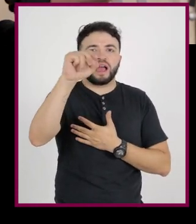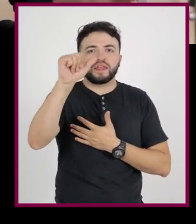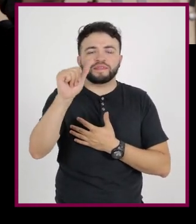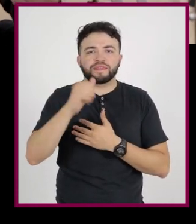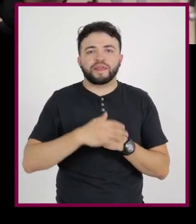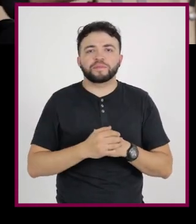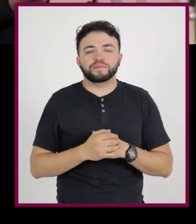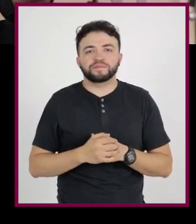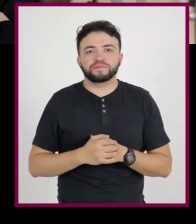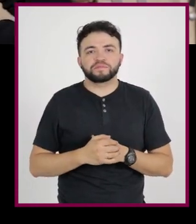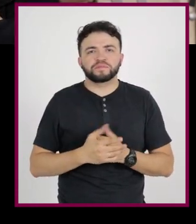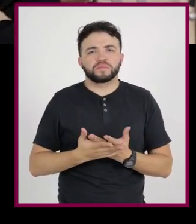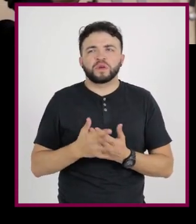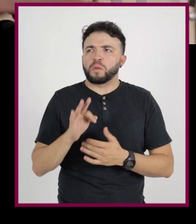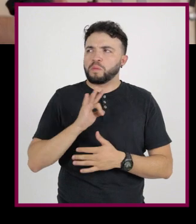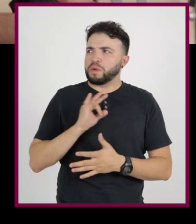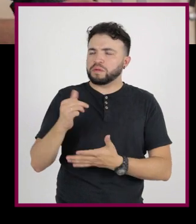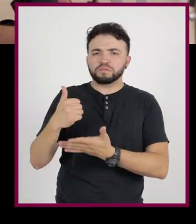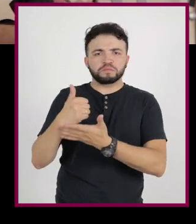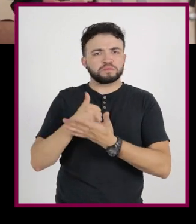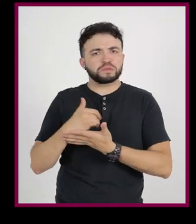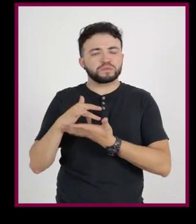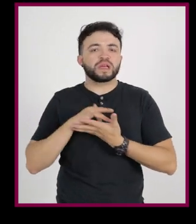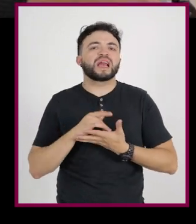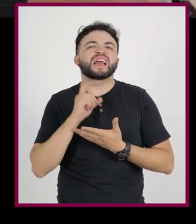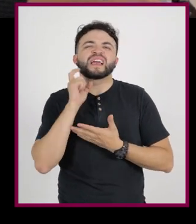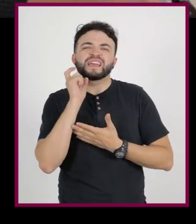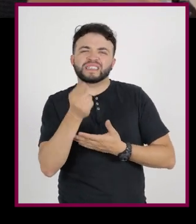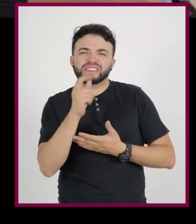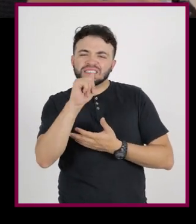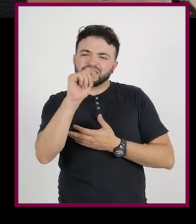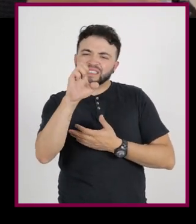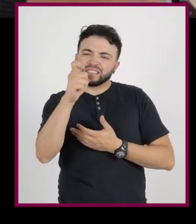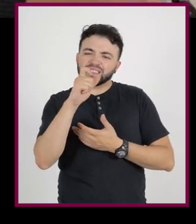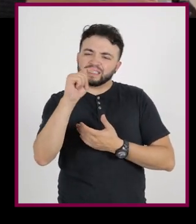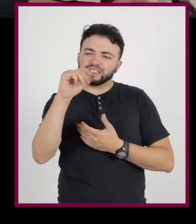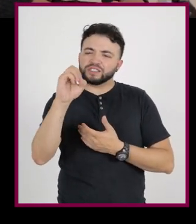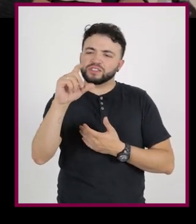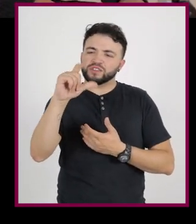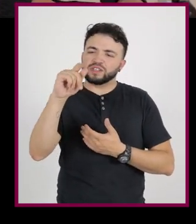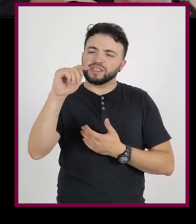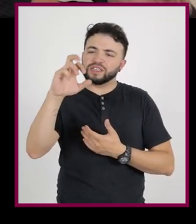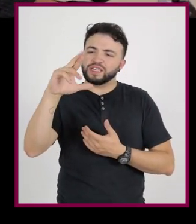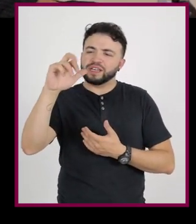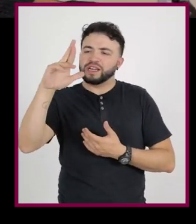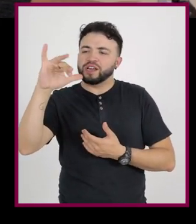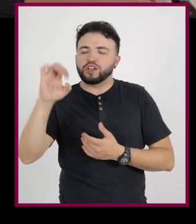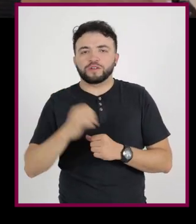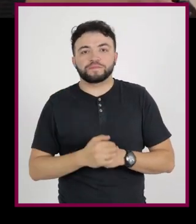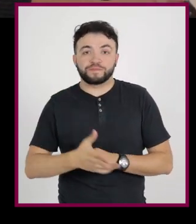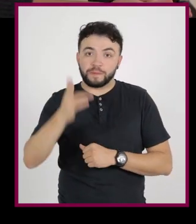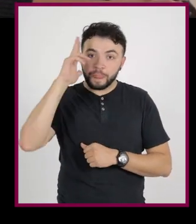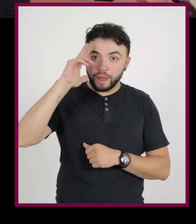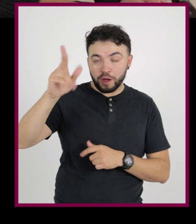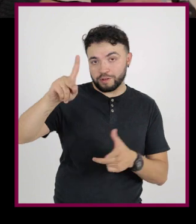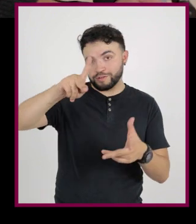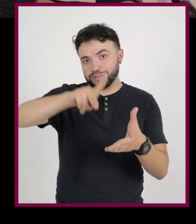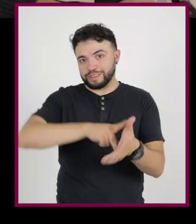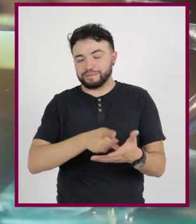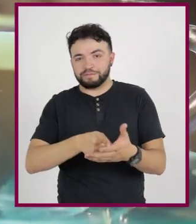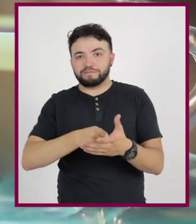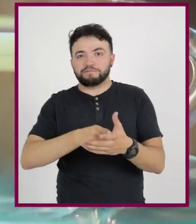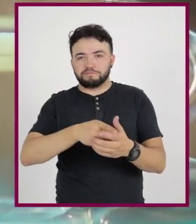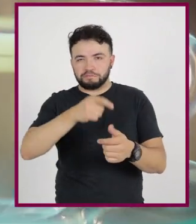puedes aportarnos acerca de los textos literarios? Hola de nuevo, investigadores rápidos y curiosos.